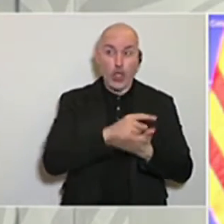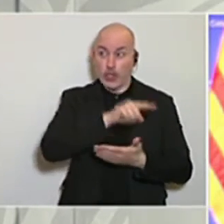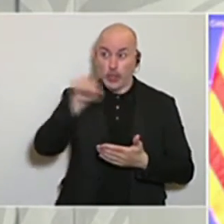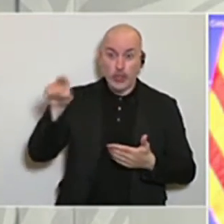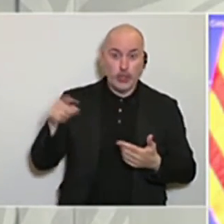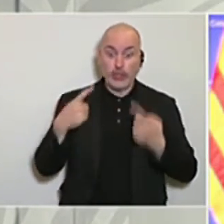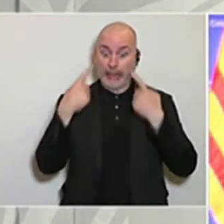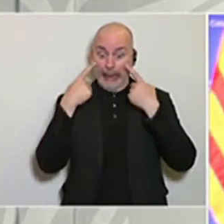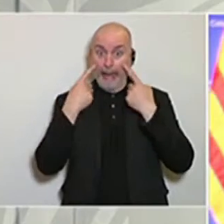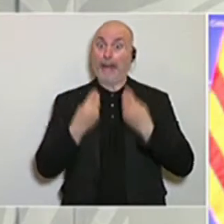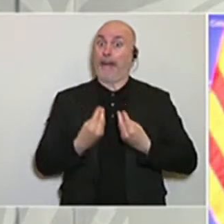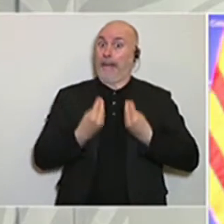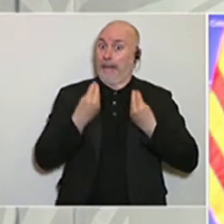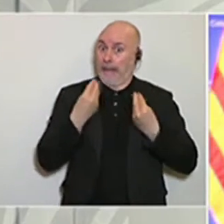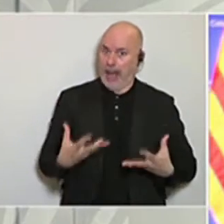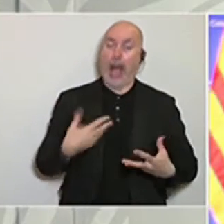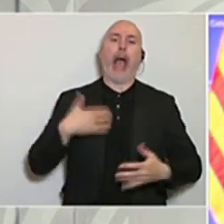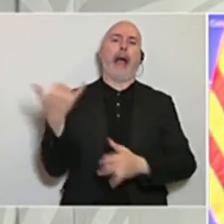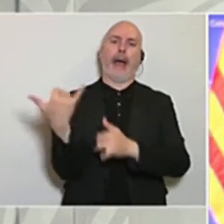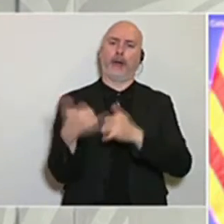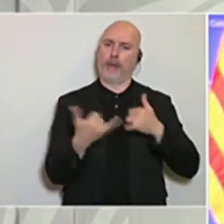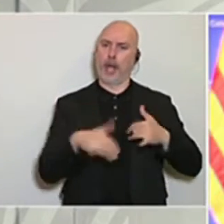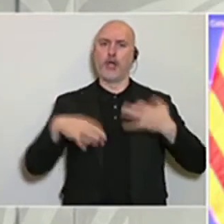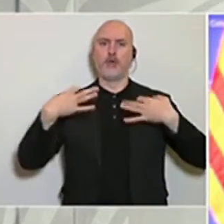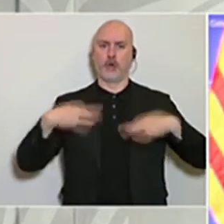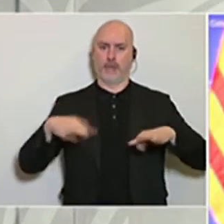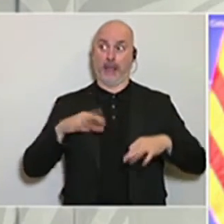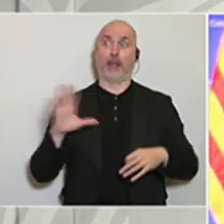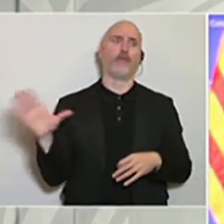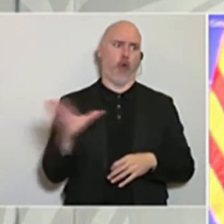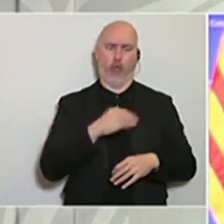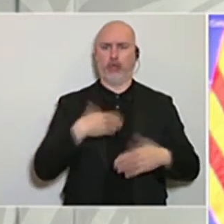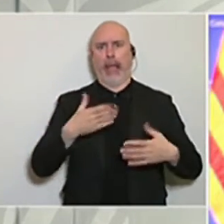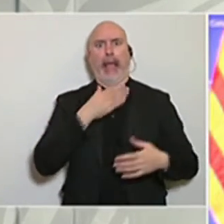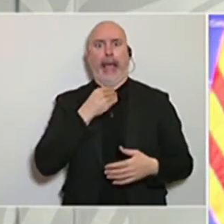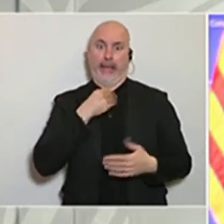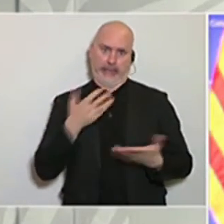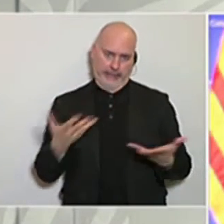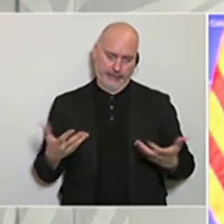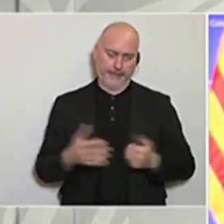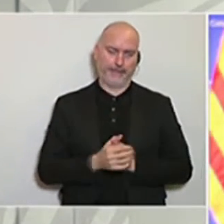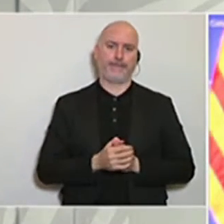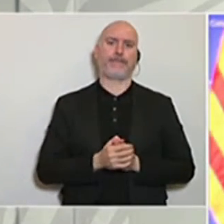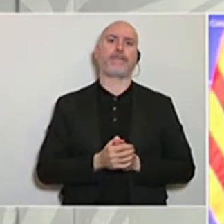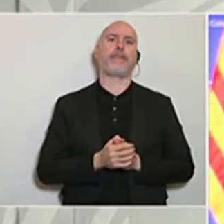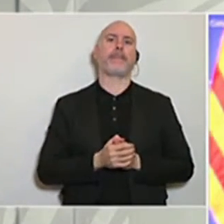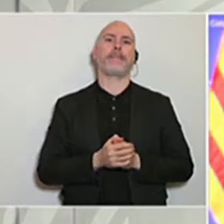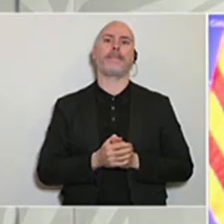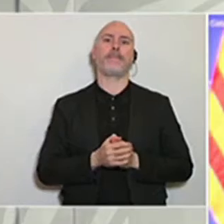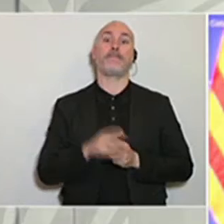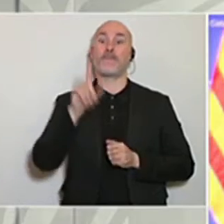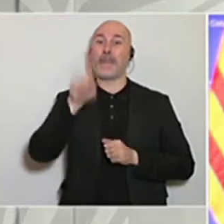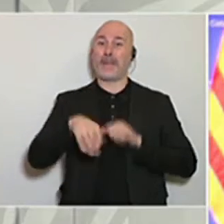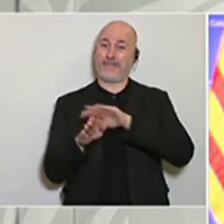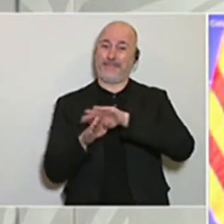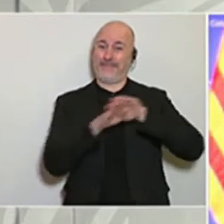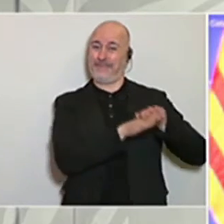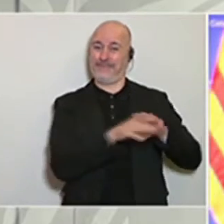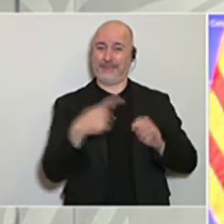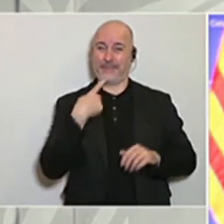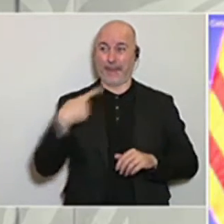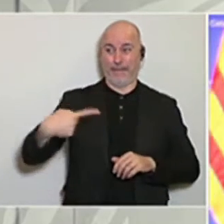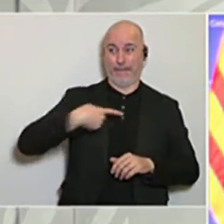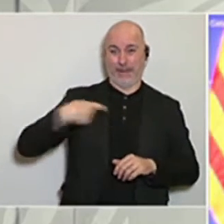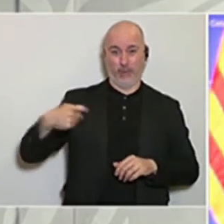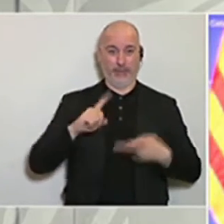a recuperar una normalidad que ya todos tenemos muchas ganas de recuperar. A partir de aquí, por lo que hace referencia a la pregunta que me